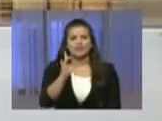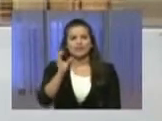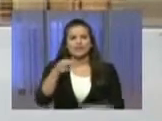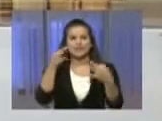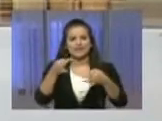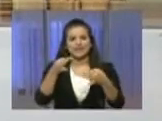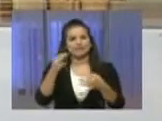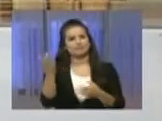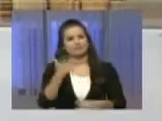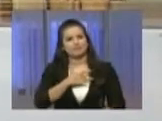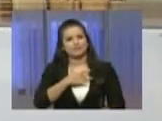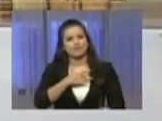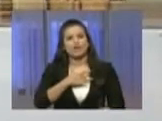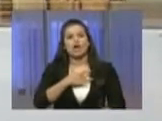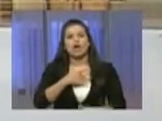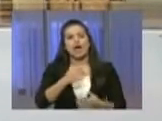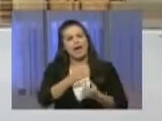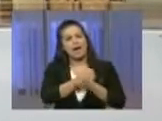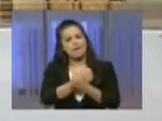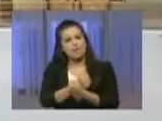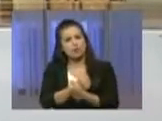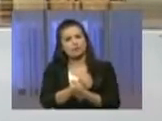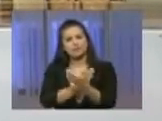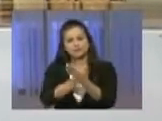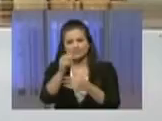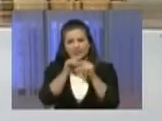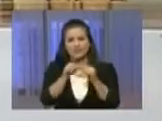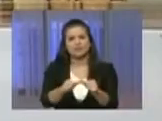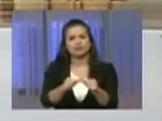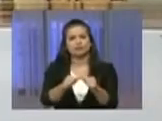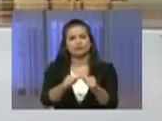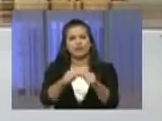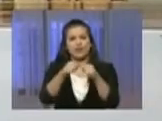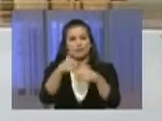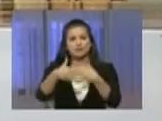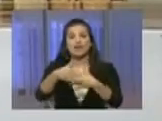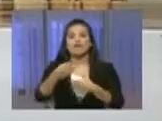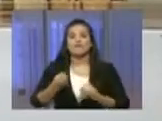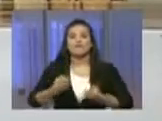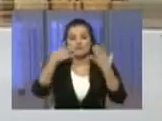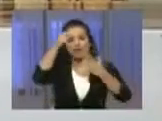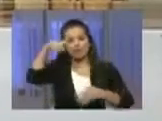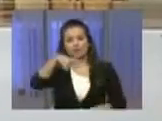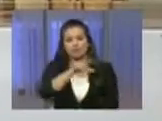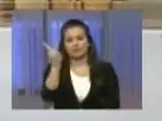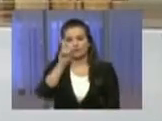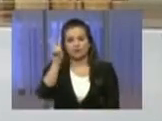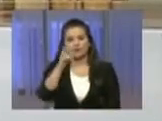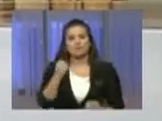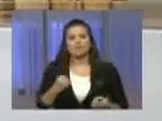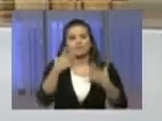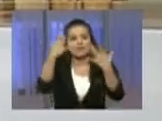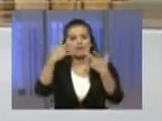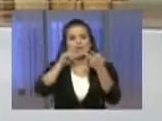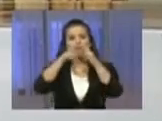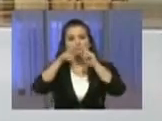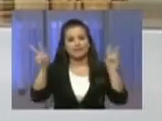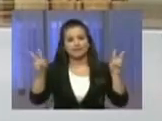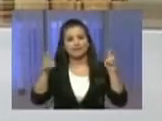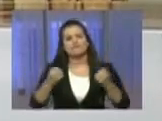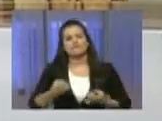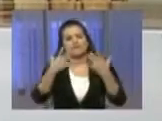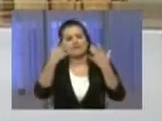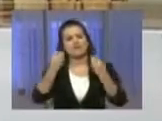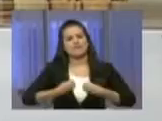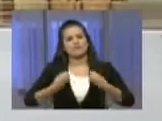mueve con amor seguimos la marcha que viva el pueblo de Venezuela que viva la paz Que viva la vida Que